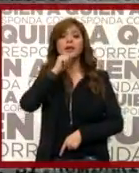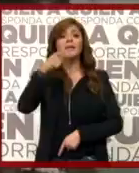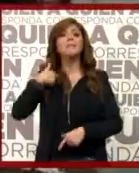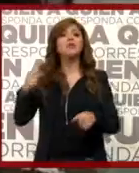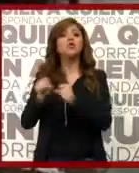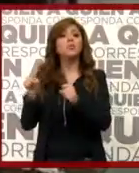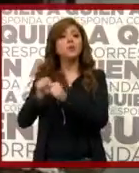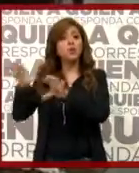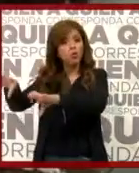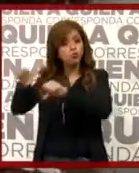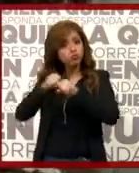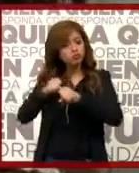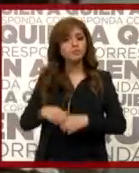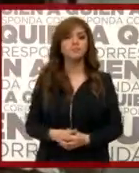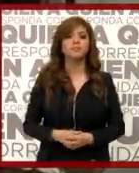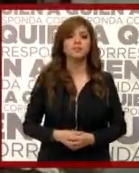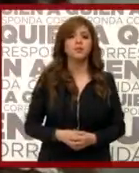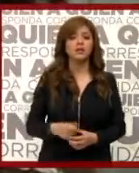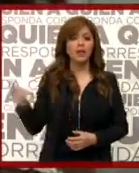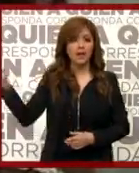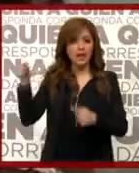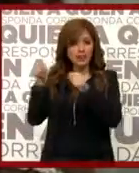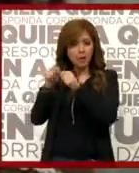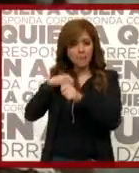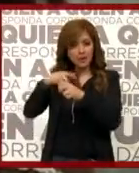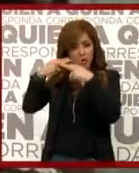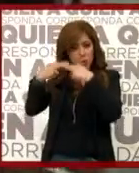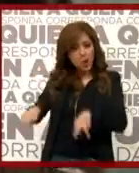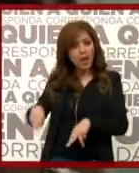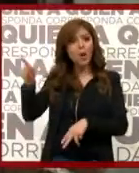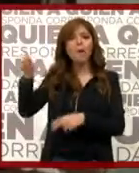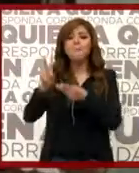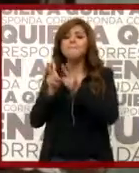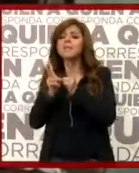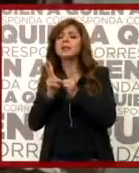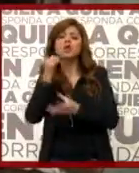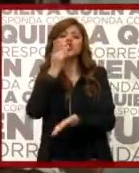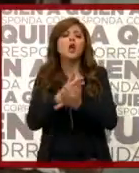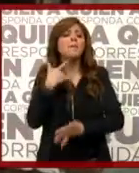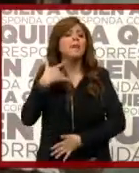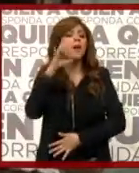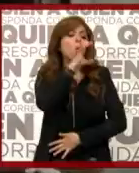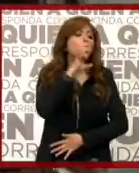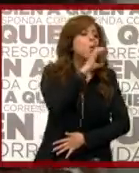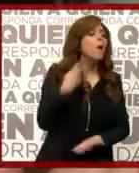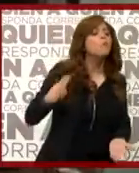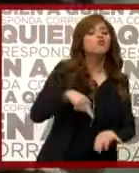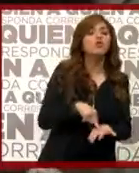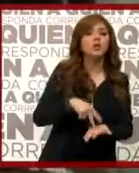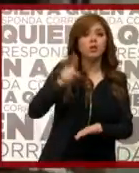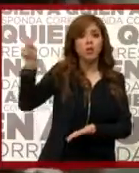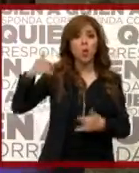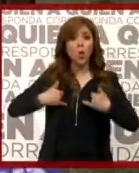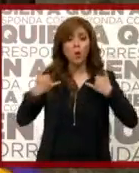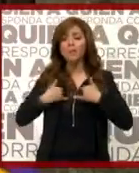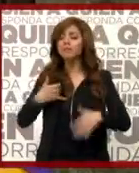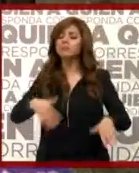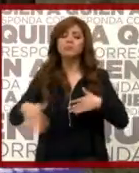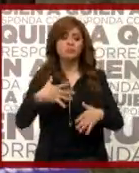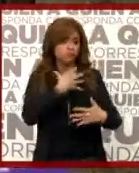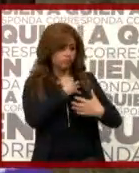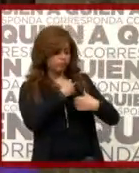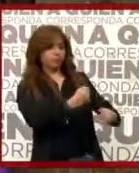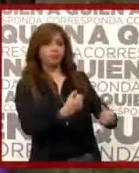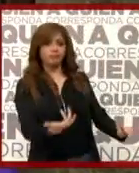quiénes son? El tío de mi nuera, un vecino que nada más fue a ver y otro muchachillo que iba pasando.